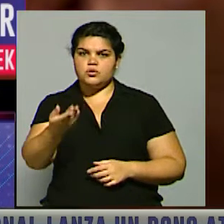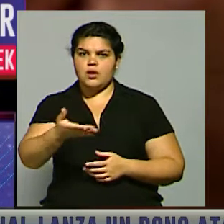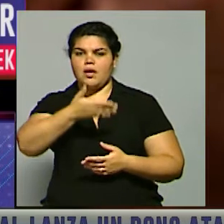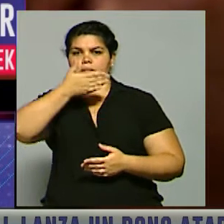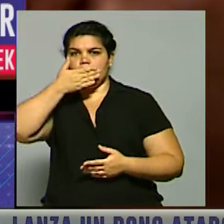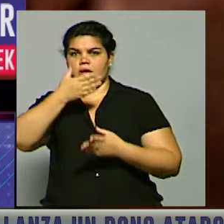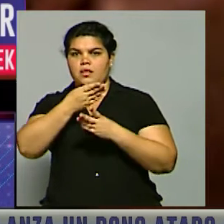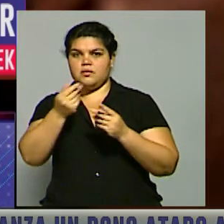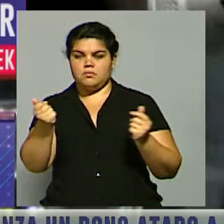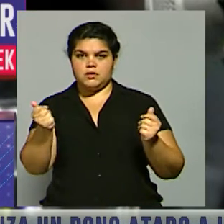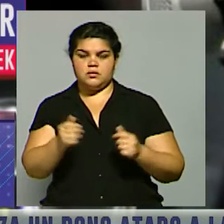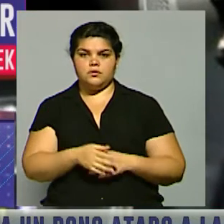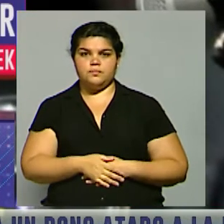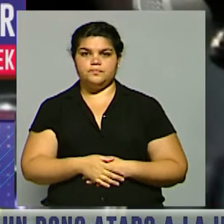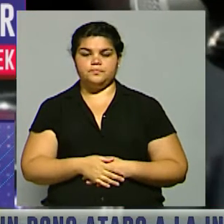su mandato.